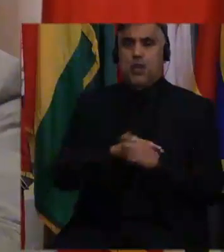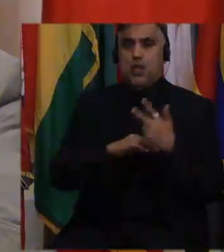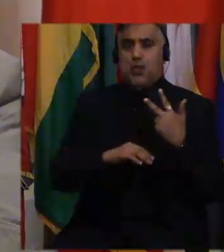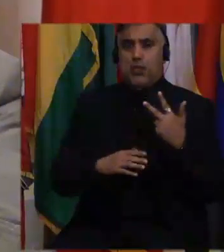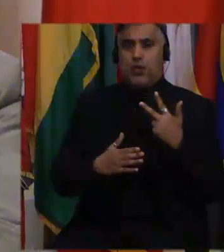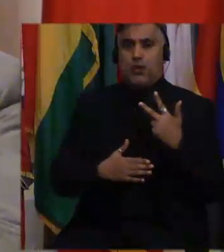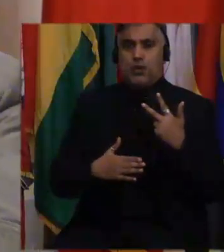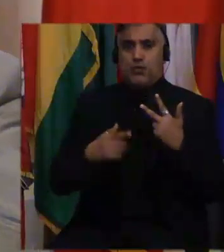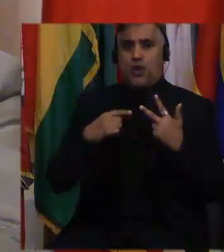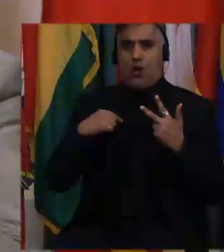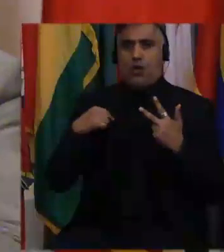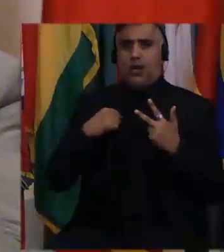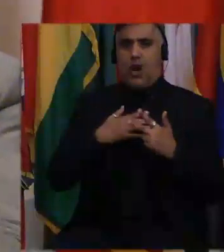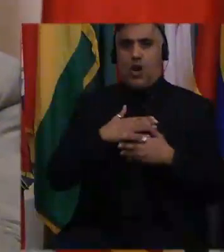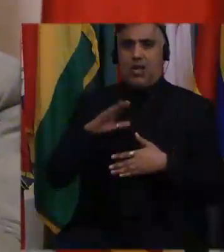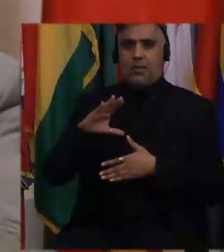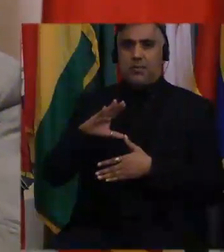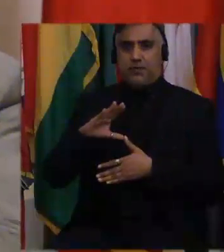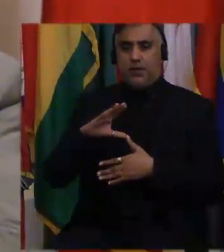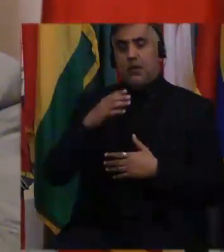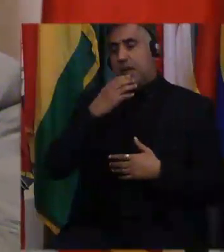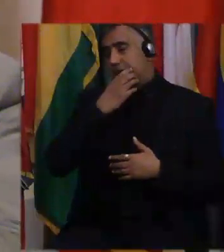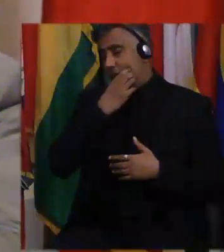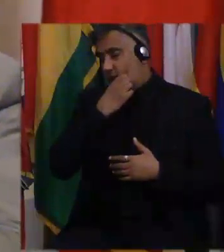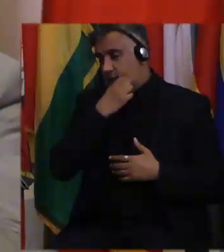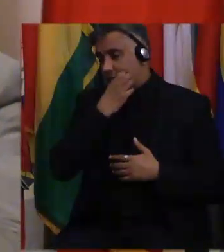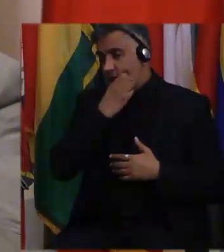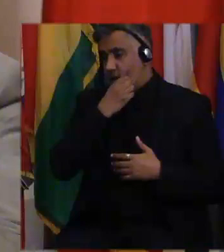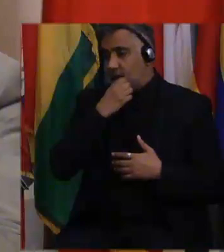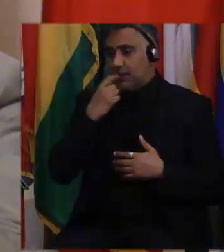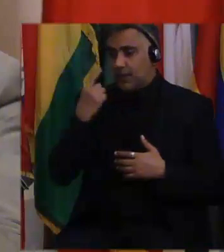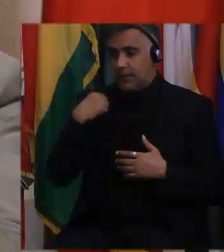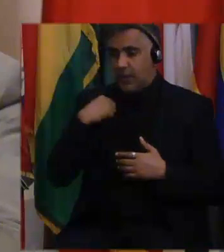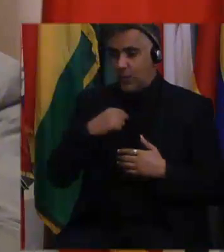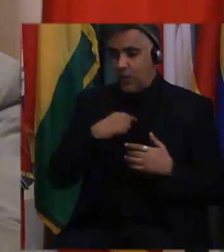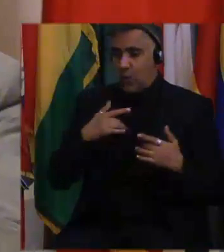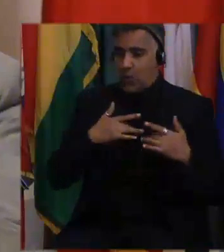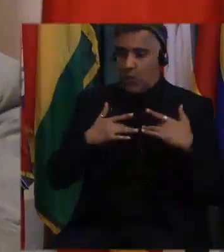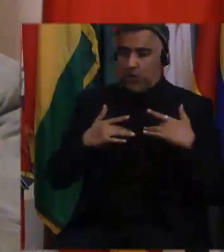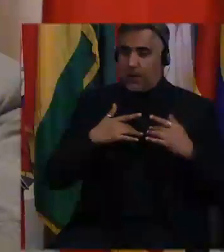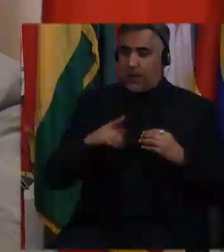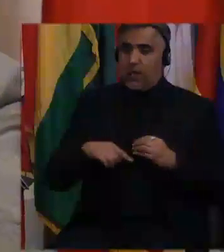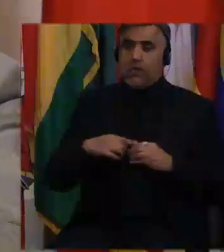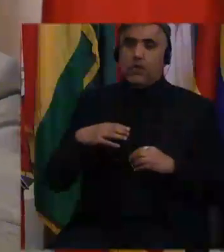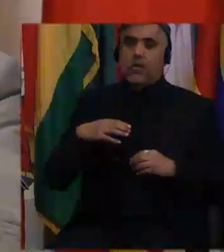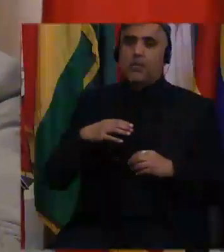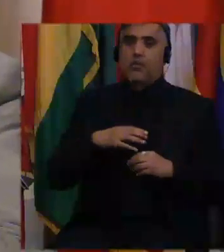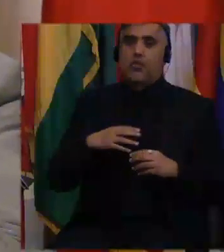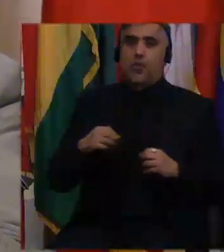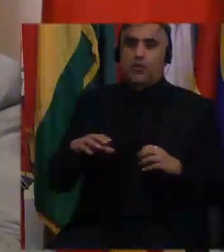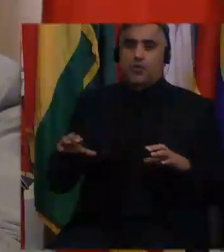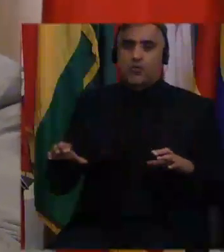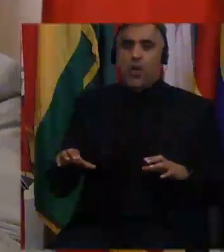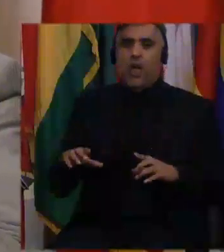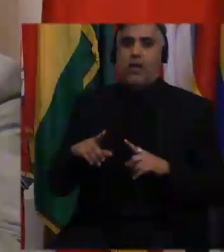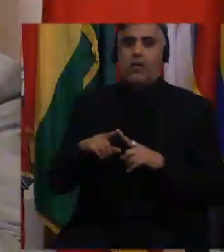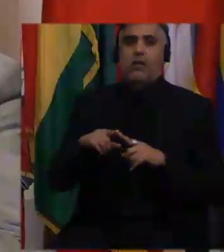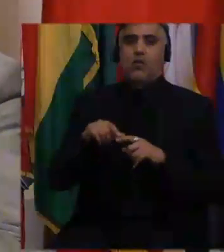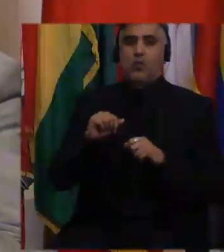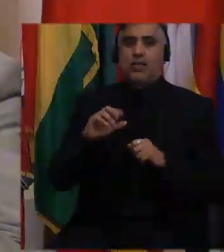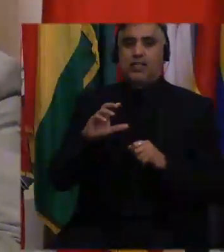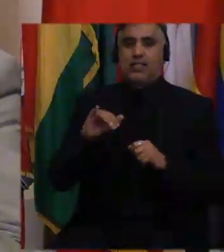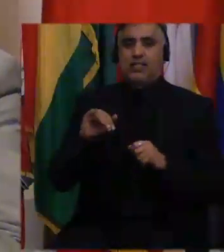Y eso es algo que nos preocupa. Entonces, la Comisión tiene la disposición de actuar junto con la CIN, con los otros mecanismos, con el